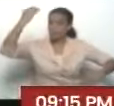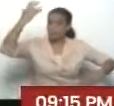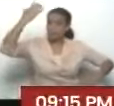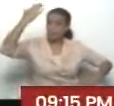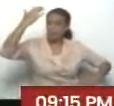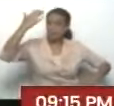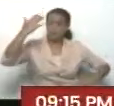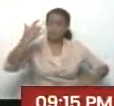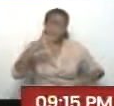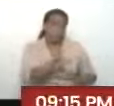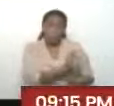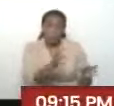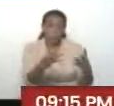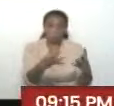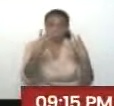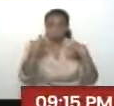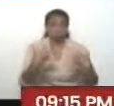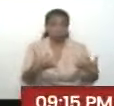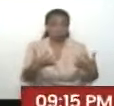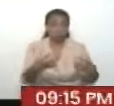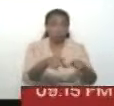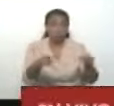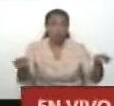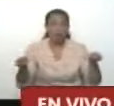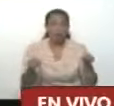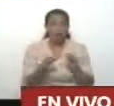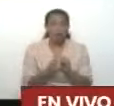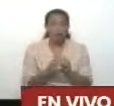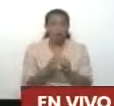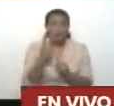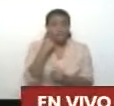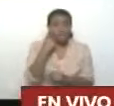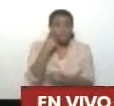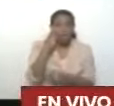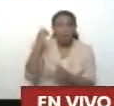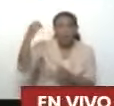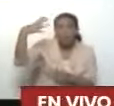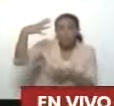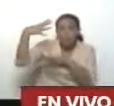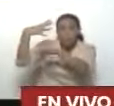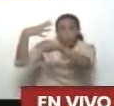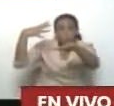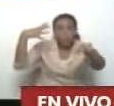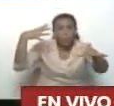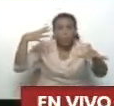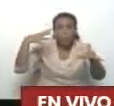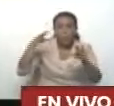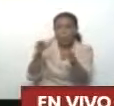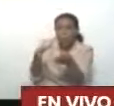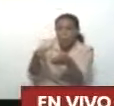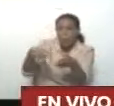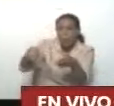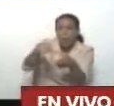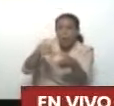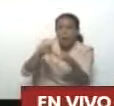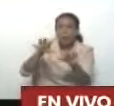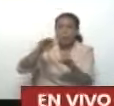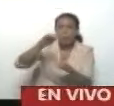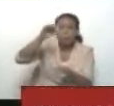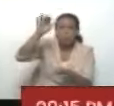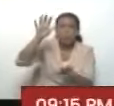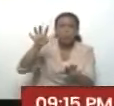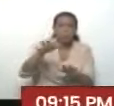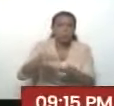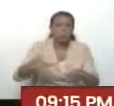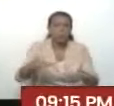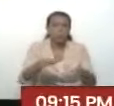Claro, normalmente no se ve el público, pero hubo un momento que vi un poco de luz y vi un hueco al fondo, en el patio butaca arriba, en primera